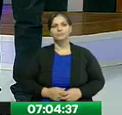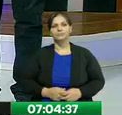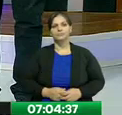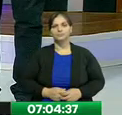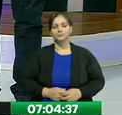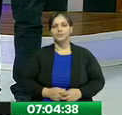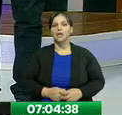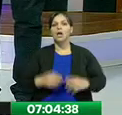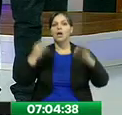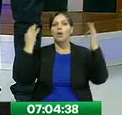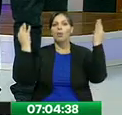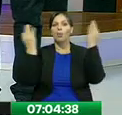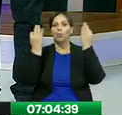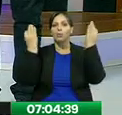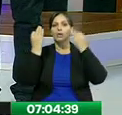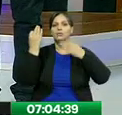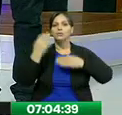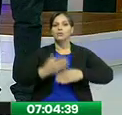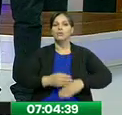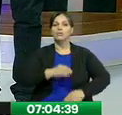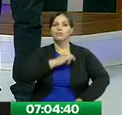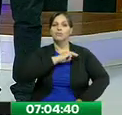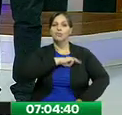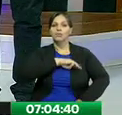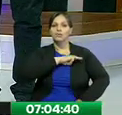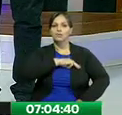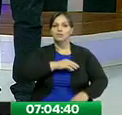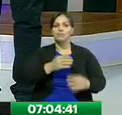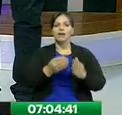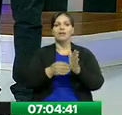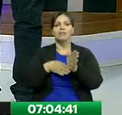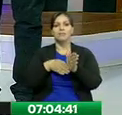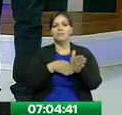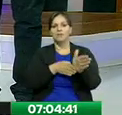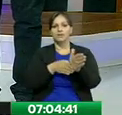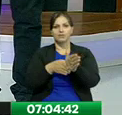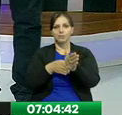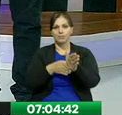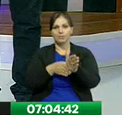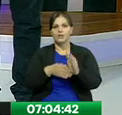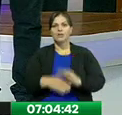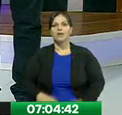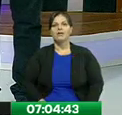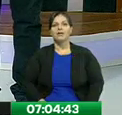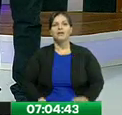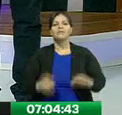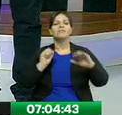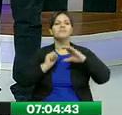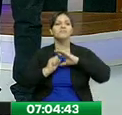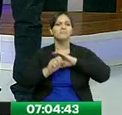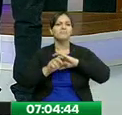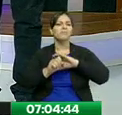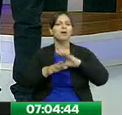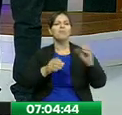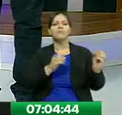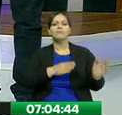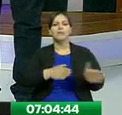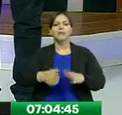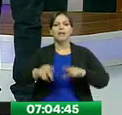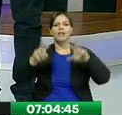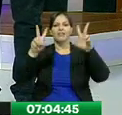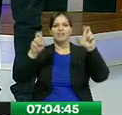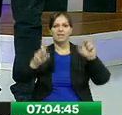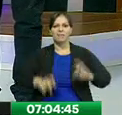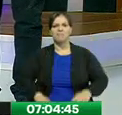Fundación Municipal Metrovía lanzó una campaña denominada Ser Bacán no es ser patán. El propósito de este proyecto